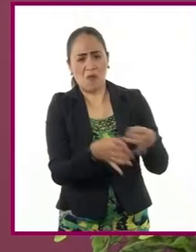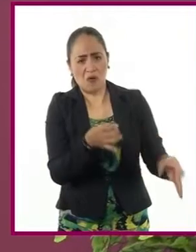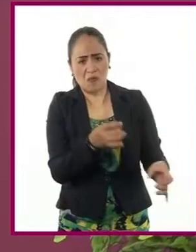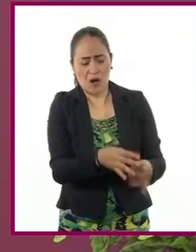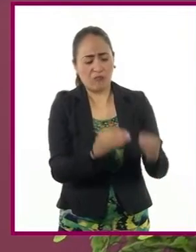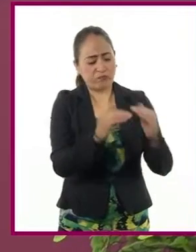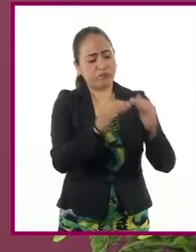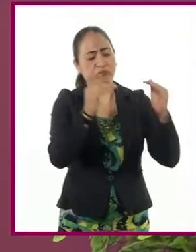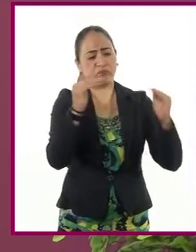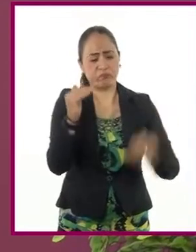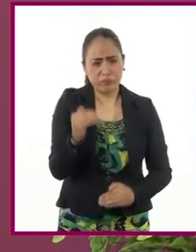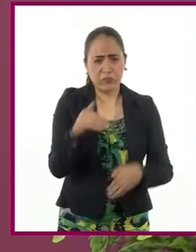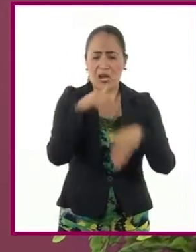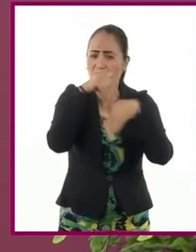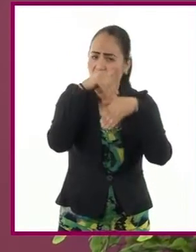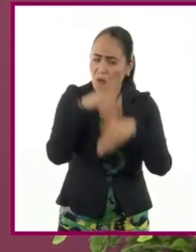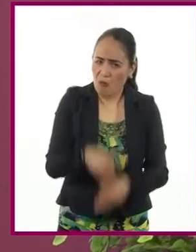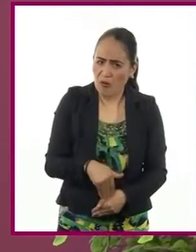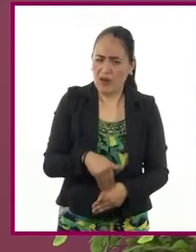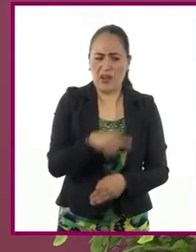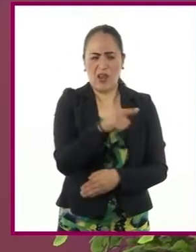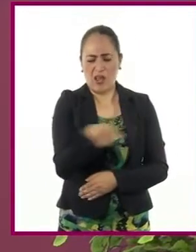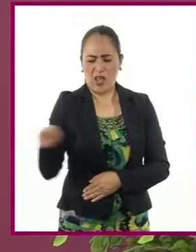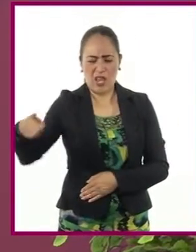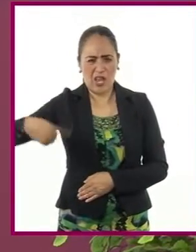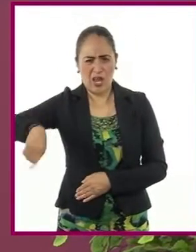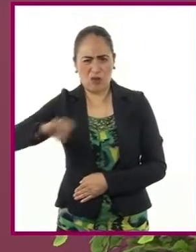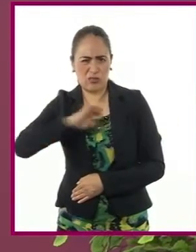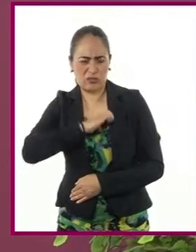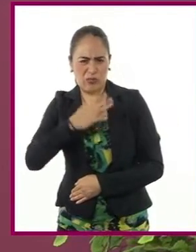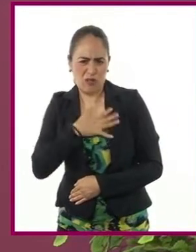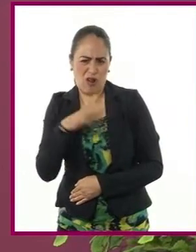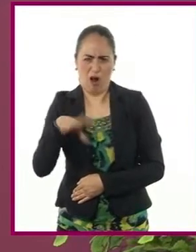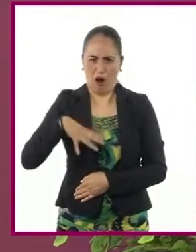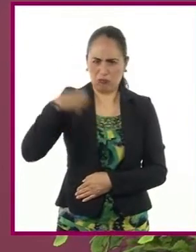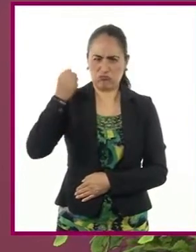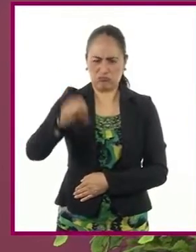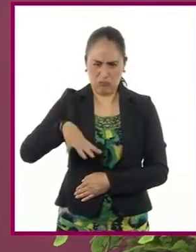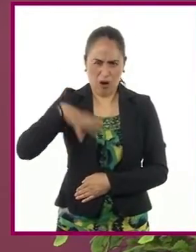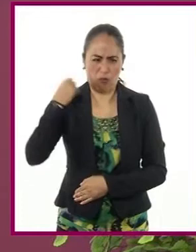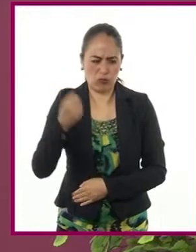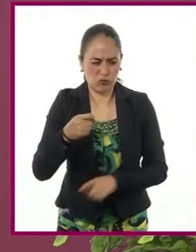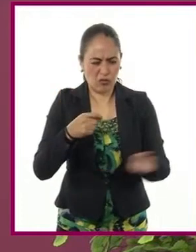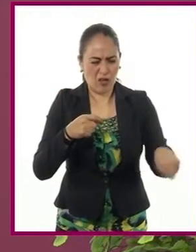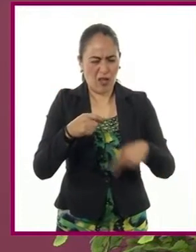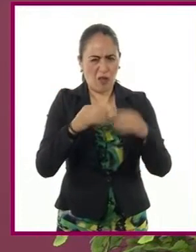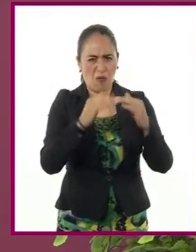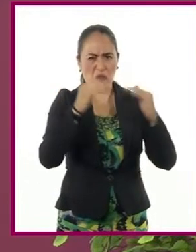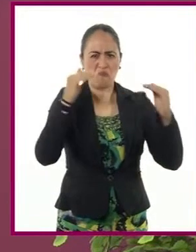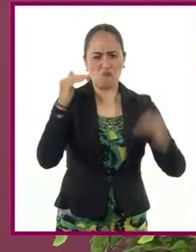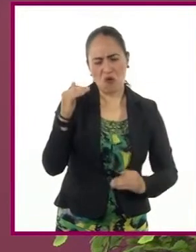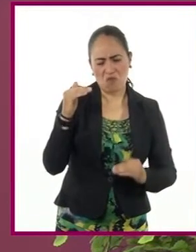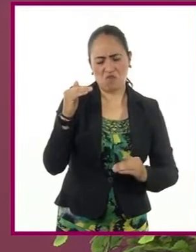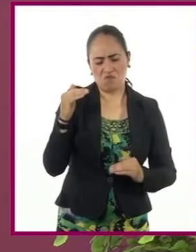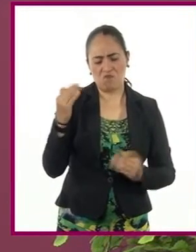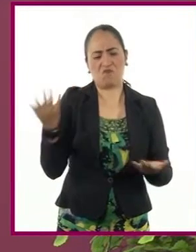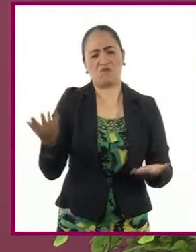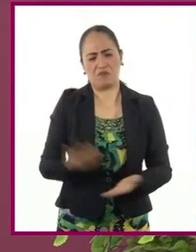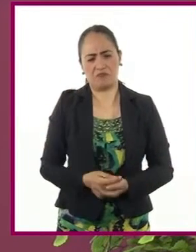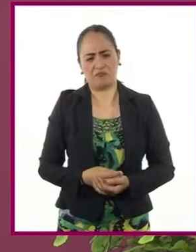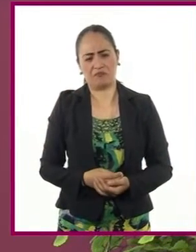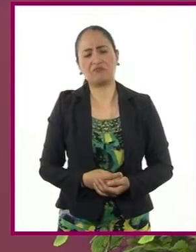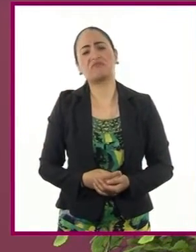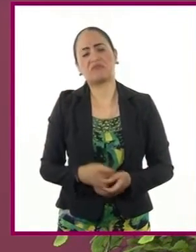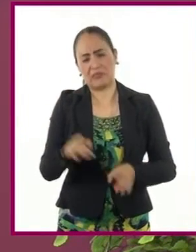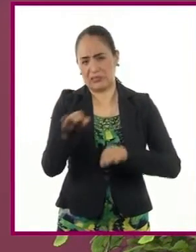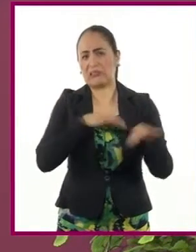sujeción, su explotación y su posición de inferioridad. Era un sistema laboral de adjudicación de mano de